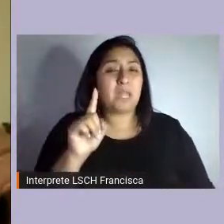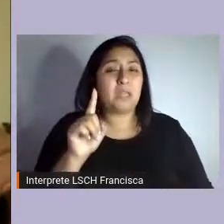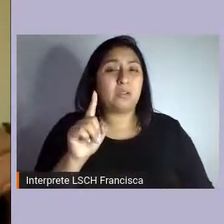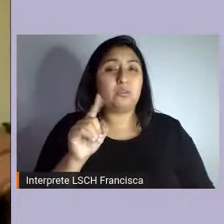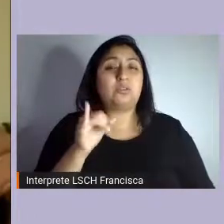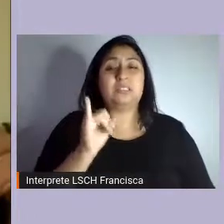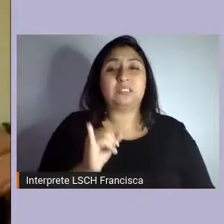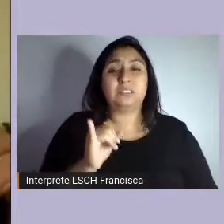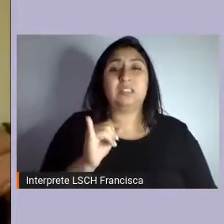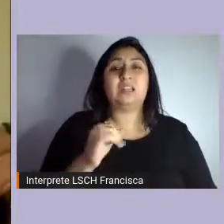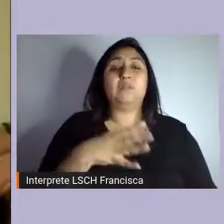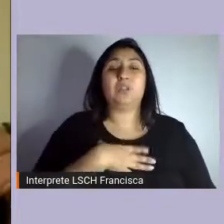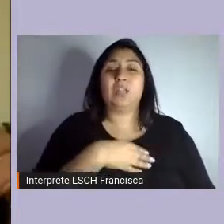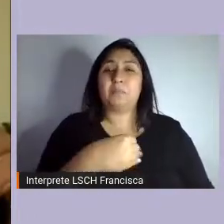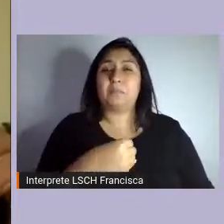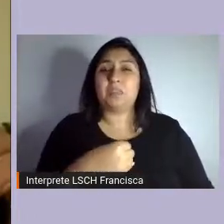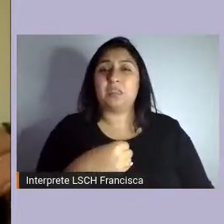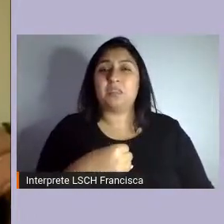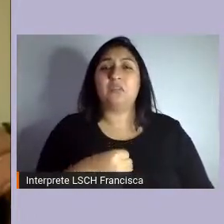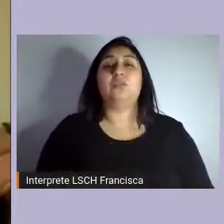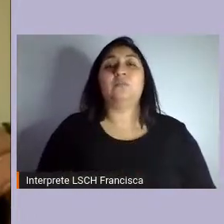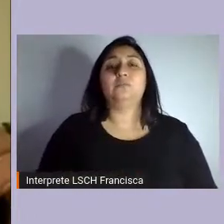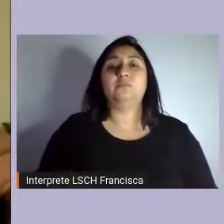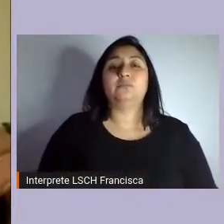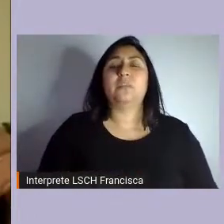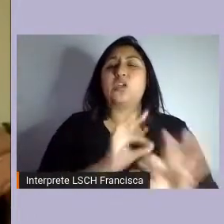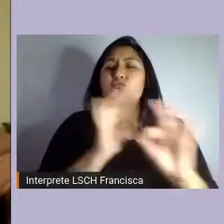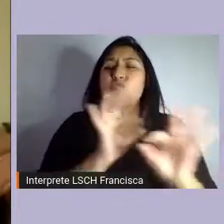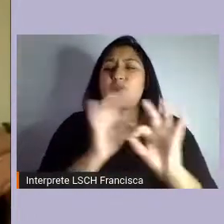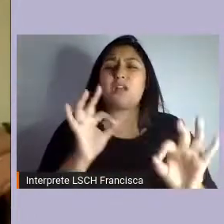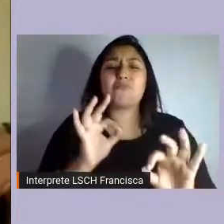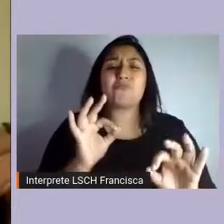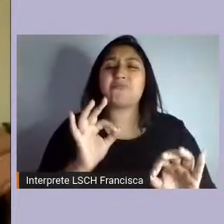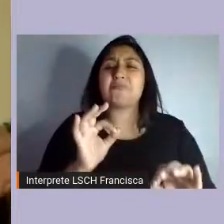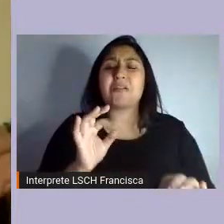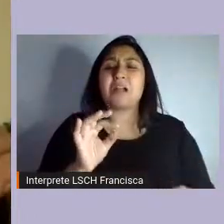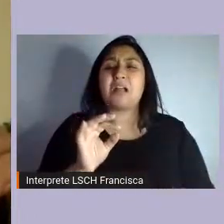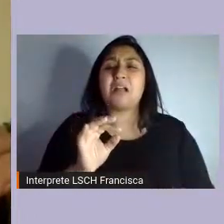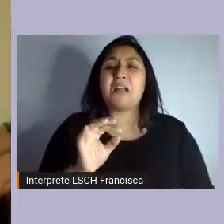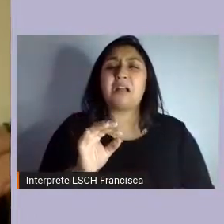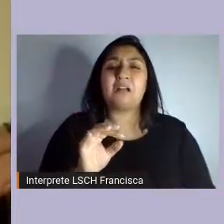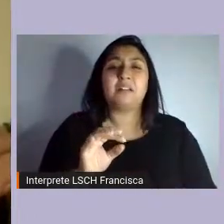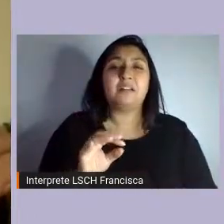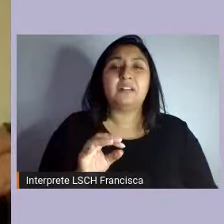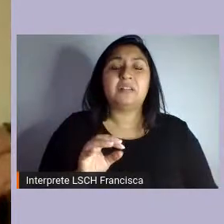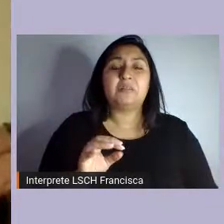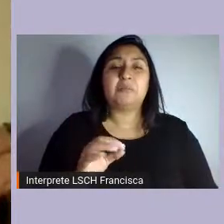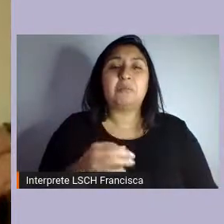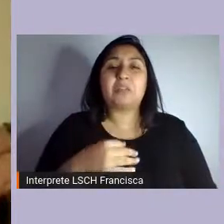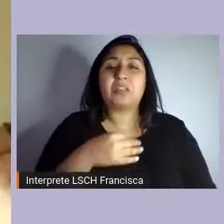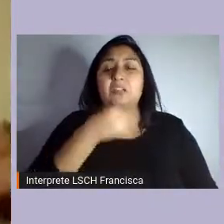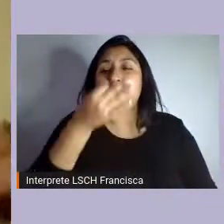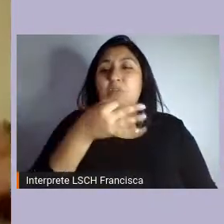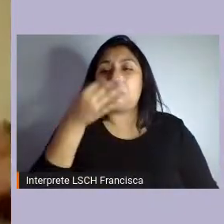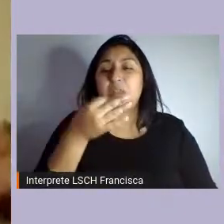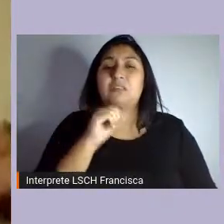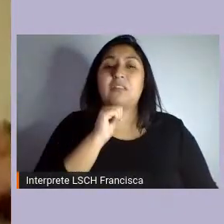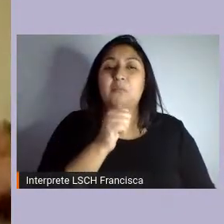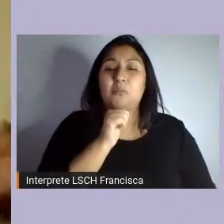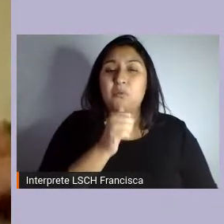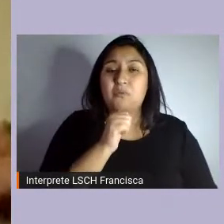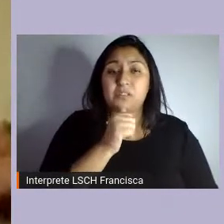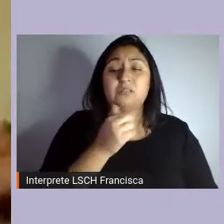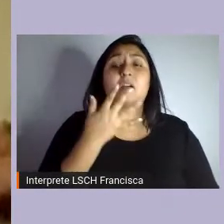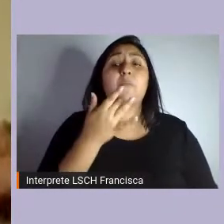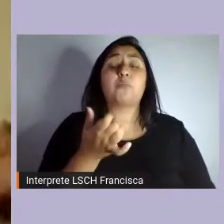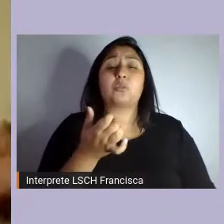protesta, nunca se queja por la pobreza, nunca. Nunca, porque hubo años abundantes, otros no abundantes, cuando muere el papá, la mamá, y con la máquina de